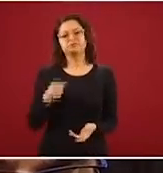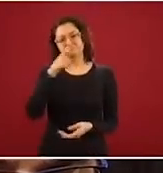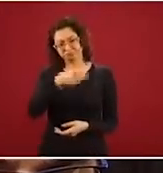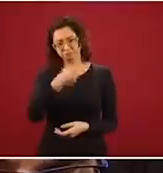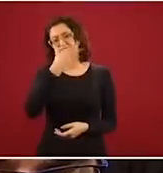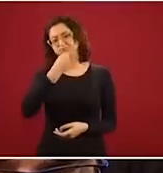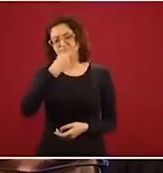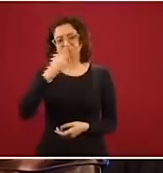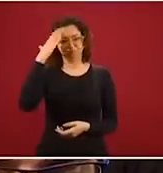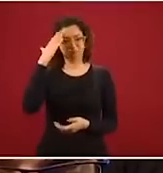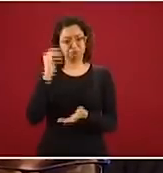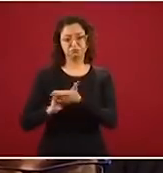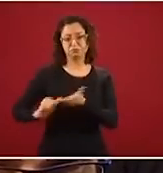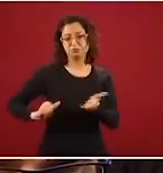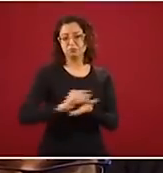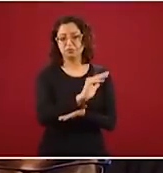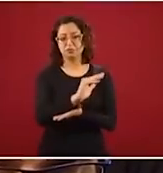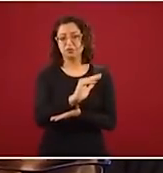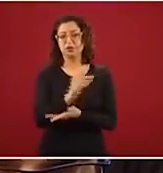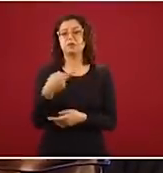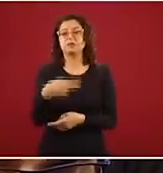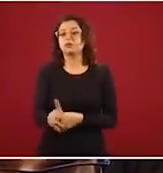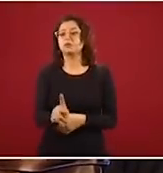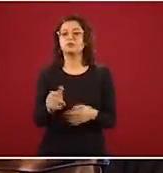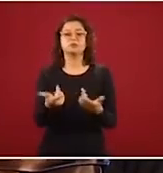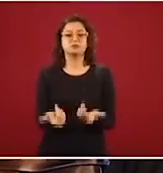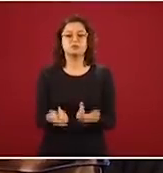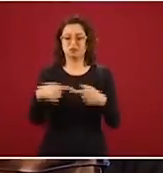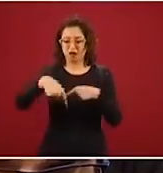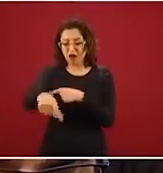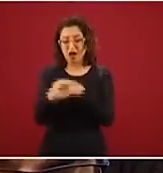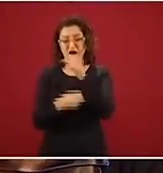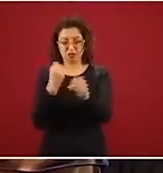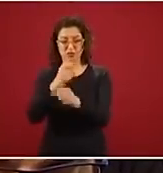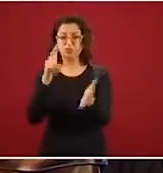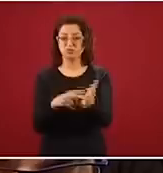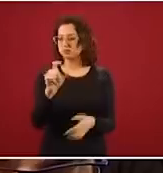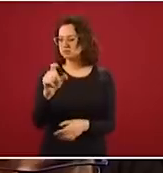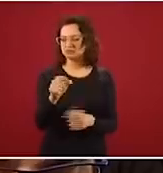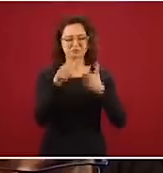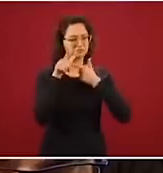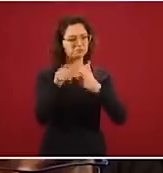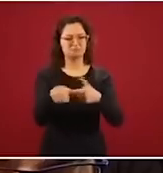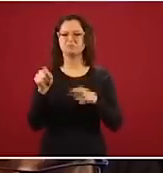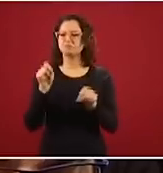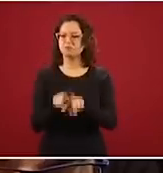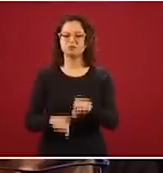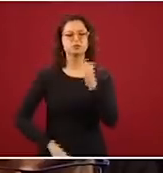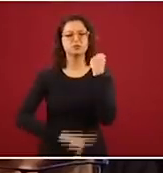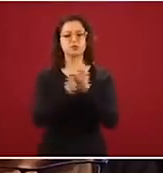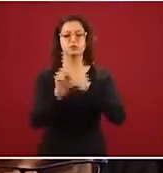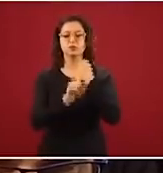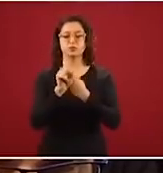de Jorge Gaje, pues se presentan ya este año también irregularidades.